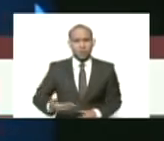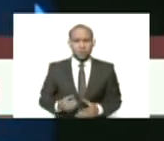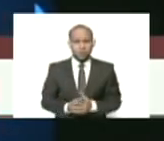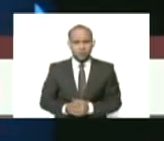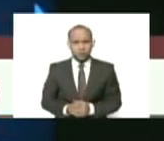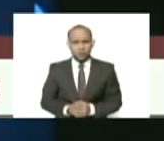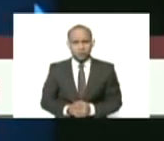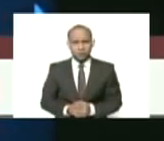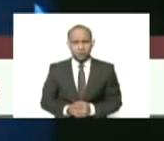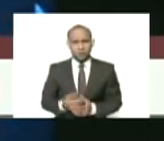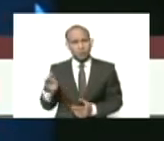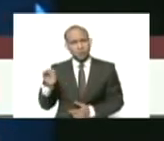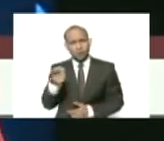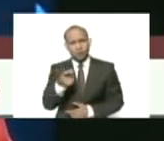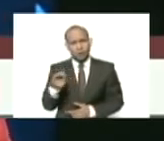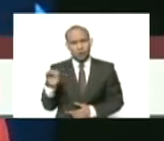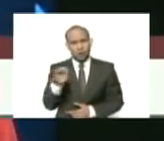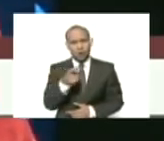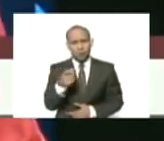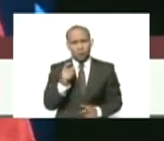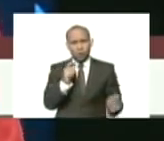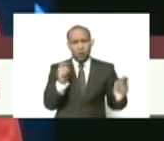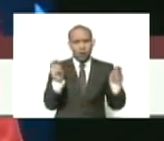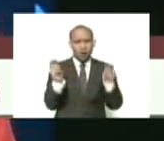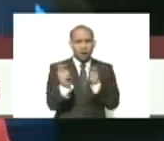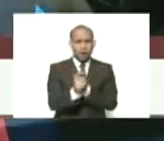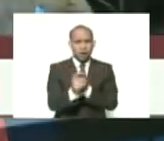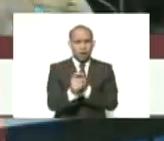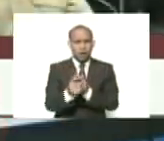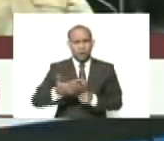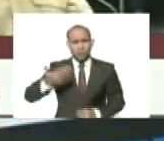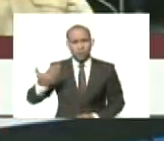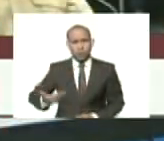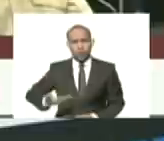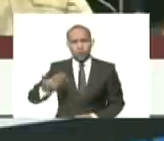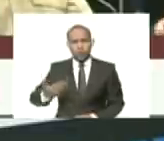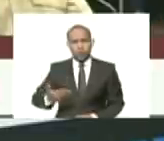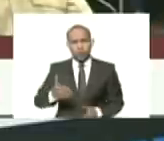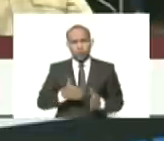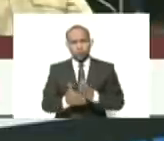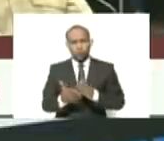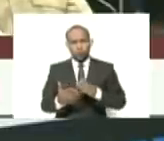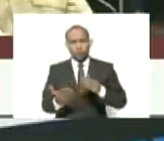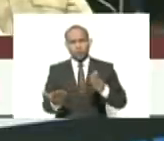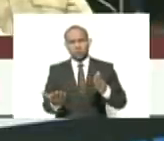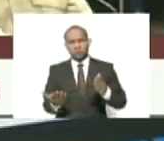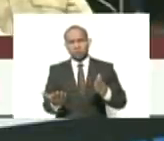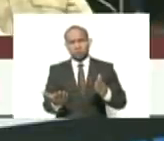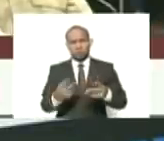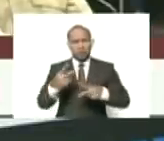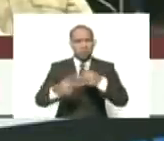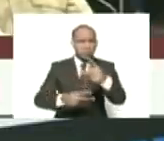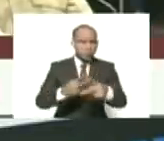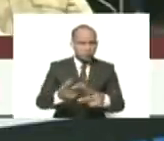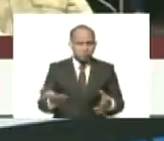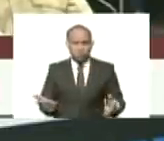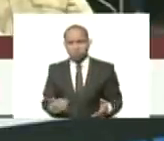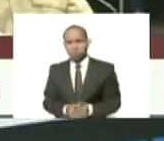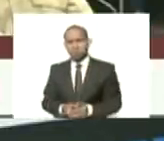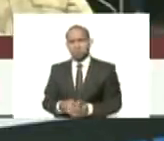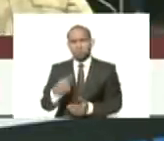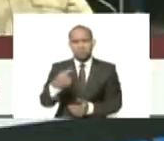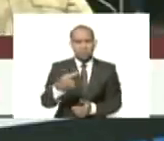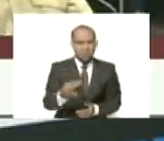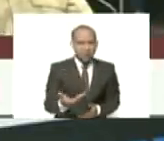y hay que buscar alternativas factibles basadas en la producción, en los tributos, para